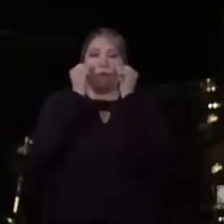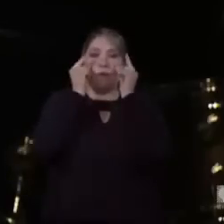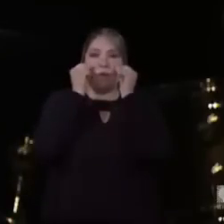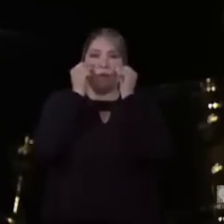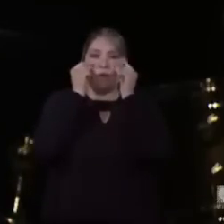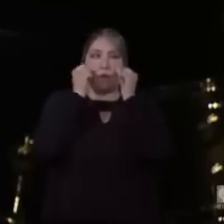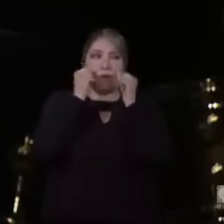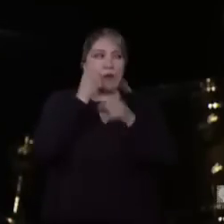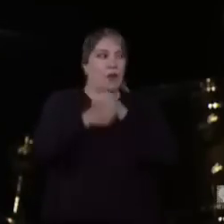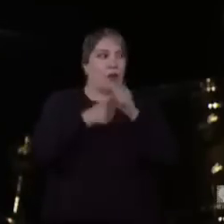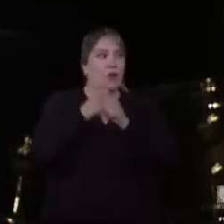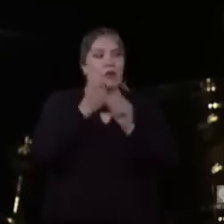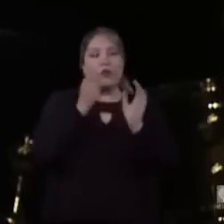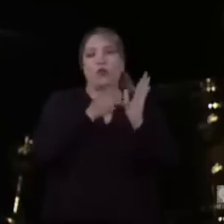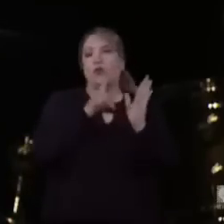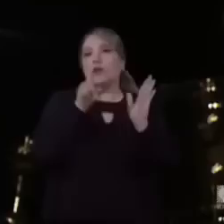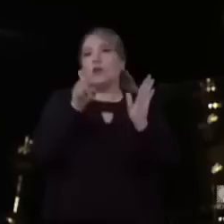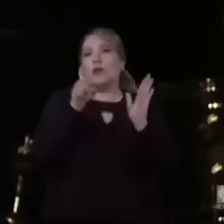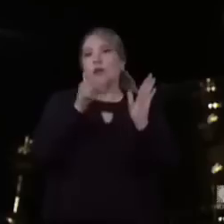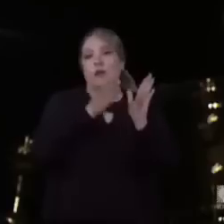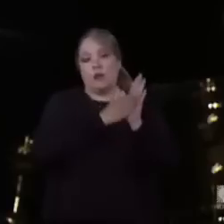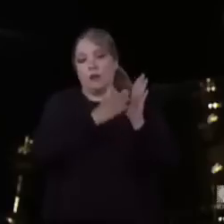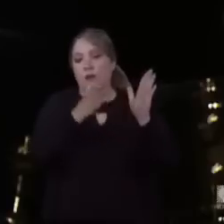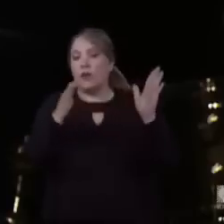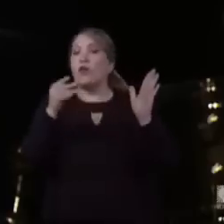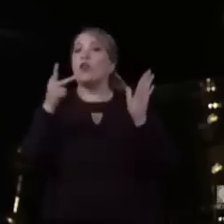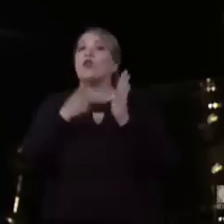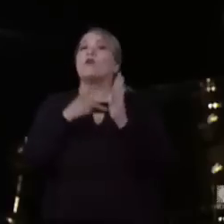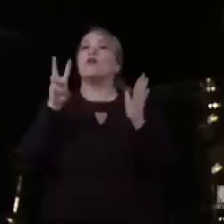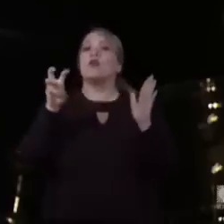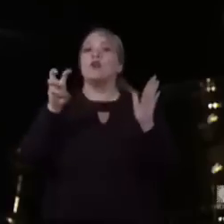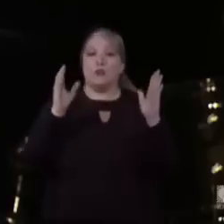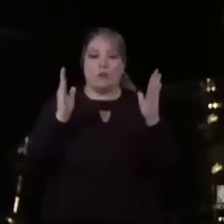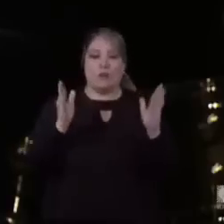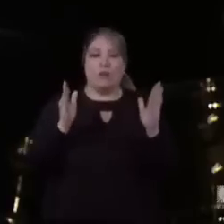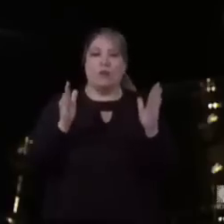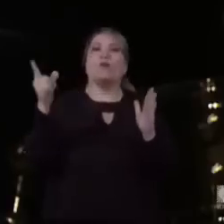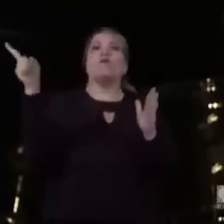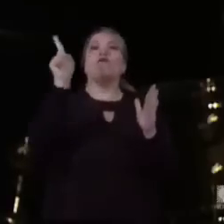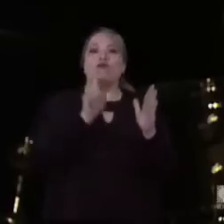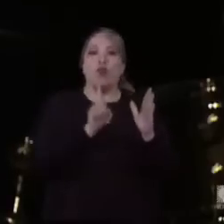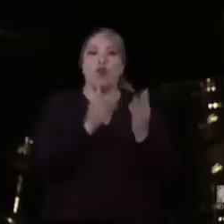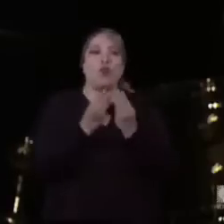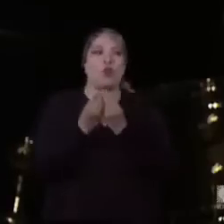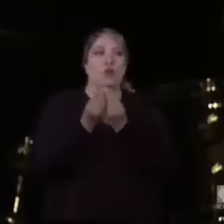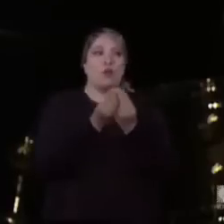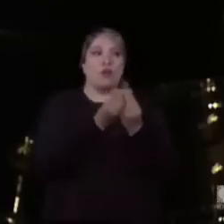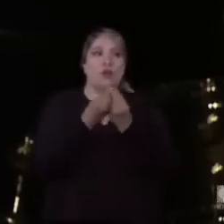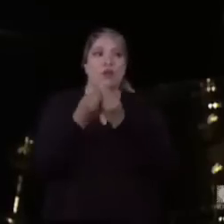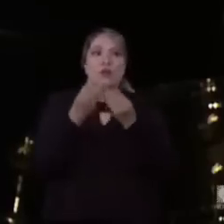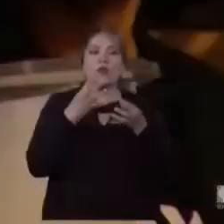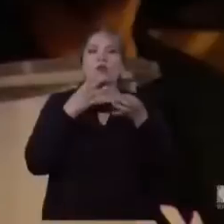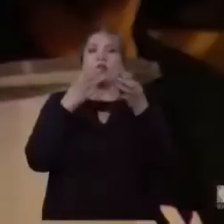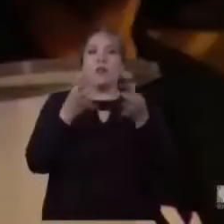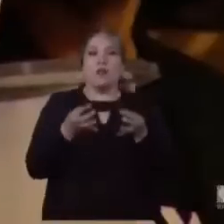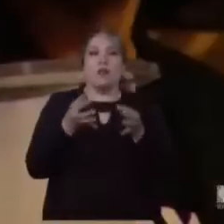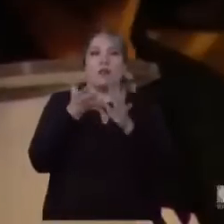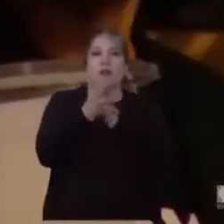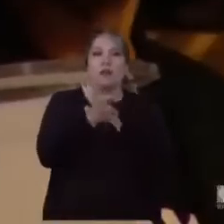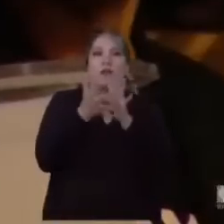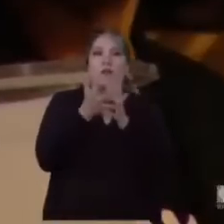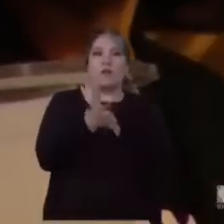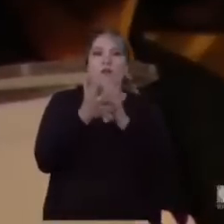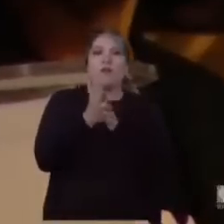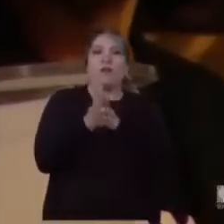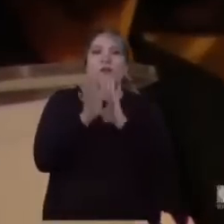desde finales del 2006 hasta finales del 2008, vino a la comisión a contribuir a la verdad y